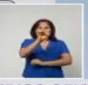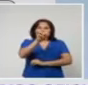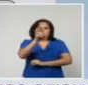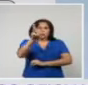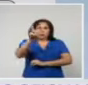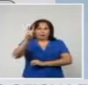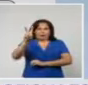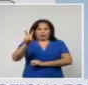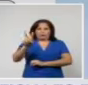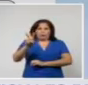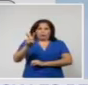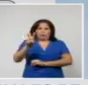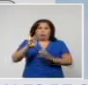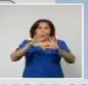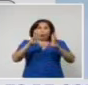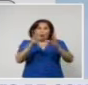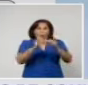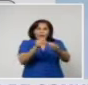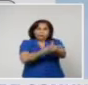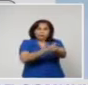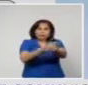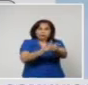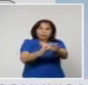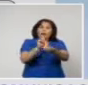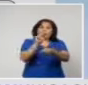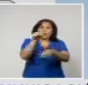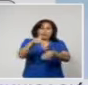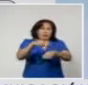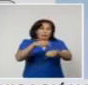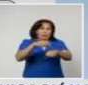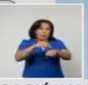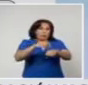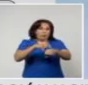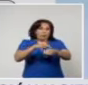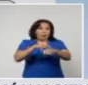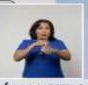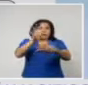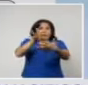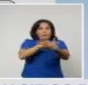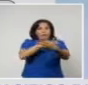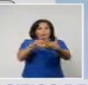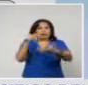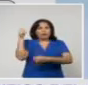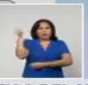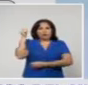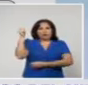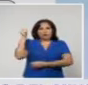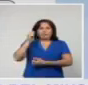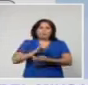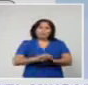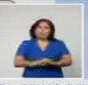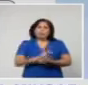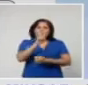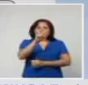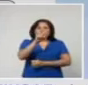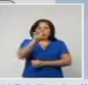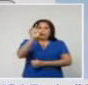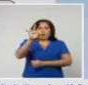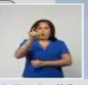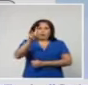3.732. El total de muestras estudiadas hasta este momento, usted lo tiene gracias a nuestro apoyo gráfico,